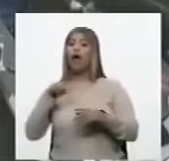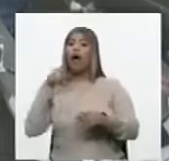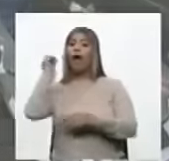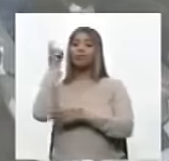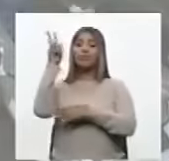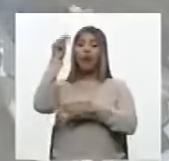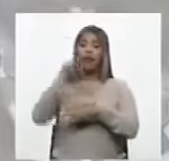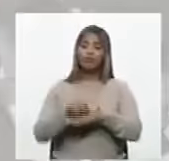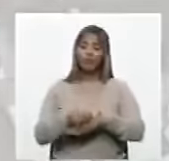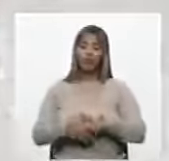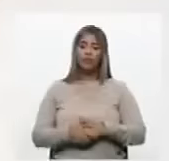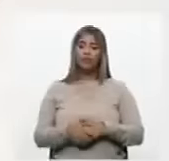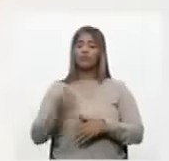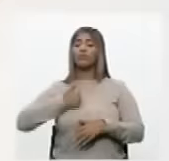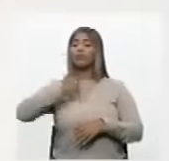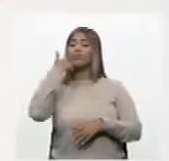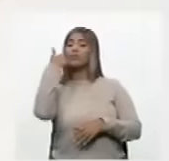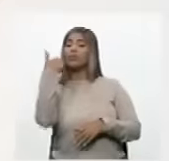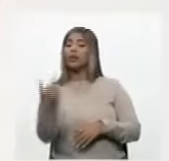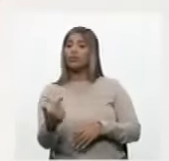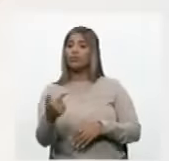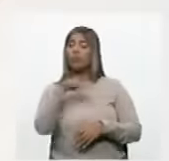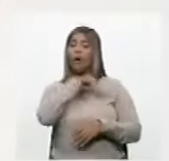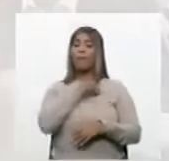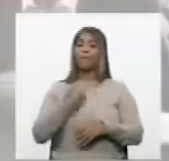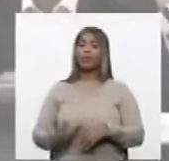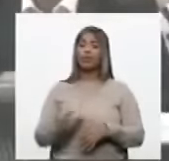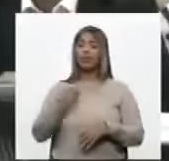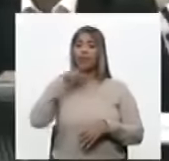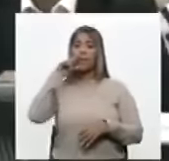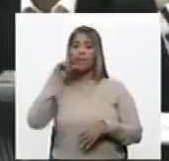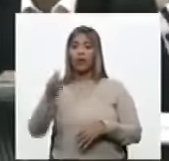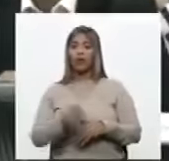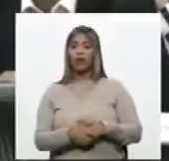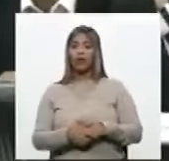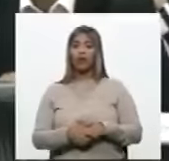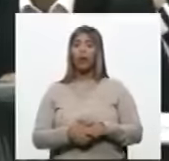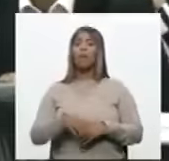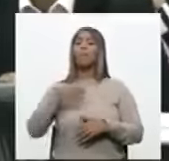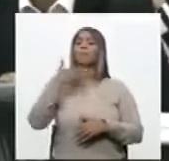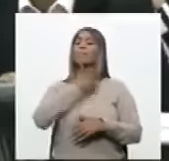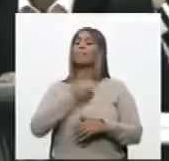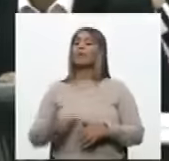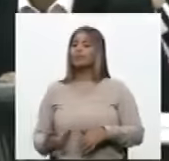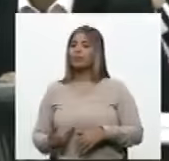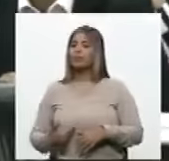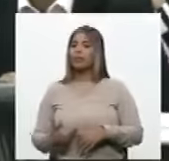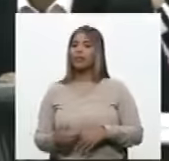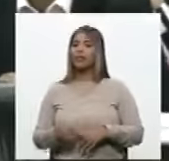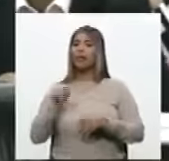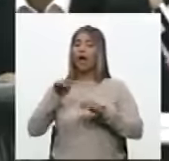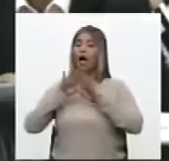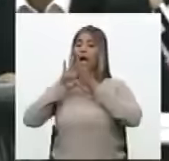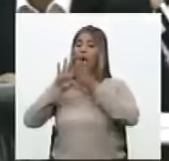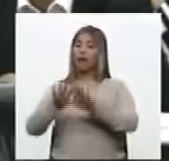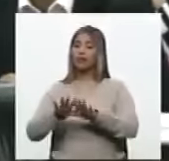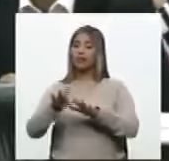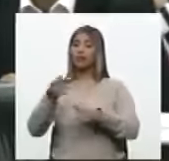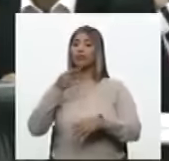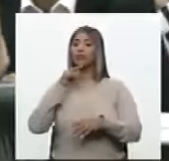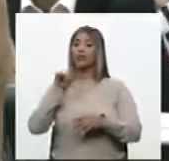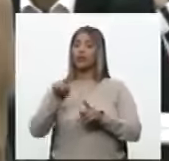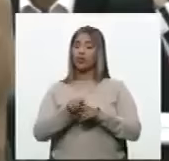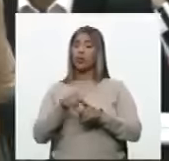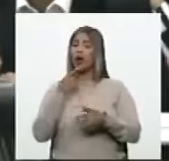Asamblea Nacional, le decimos al presidente Nicolás Maduro, presidente, así como el comandante